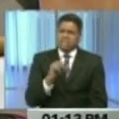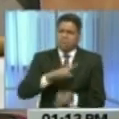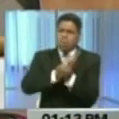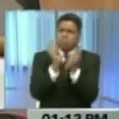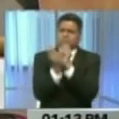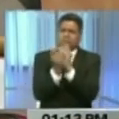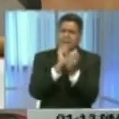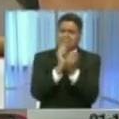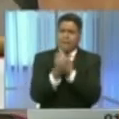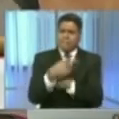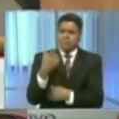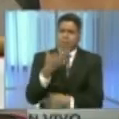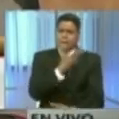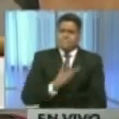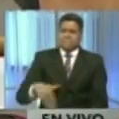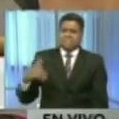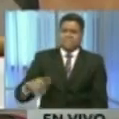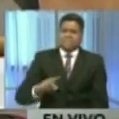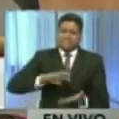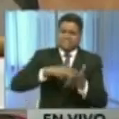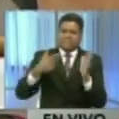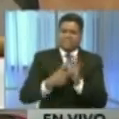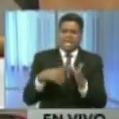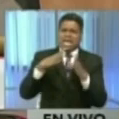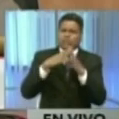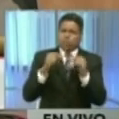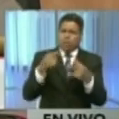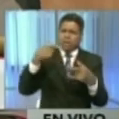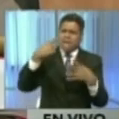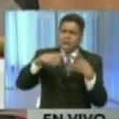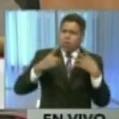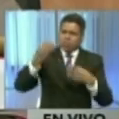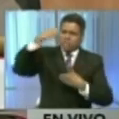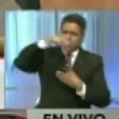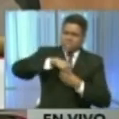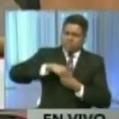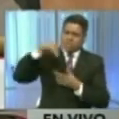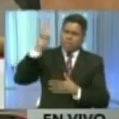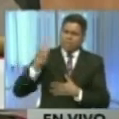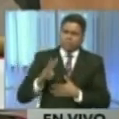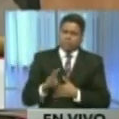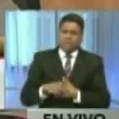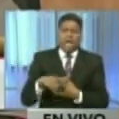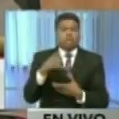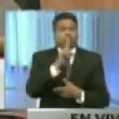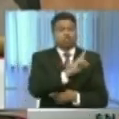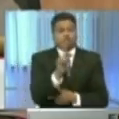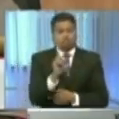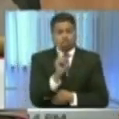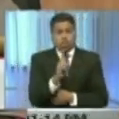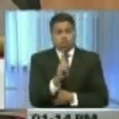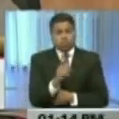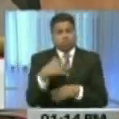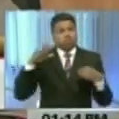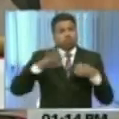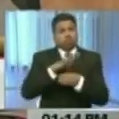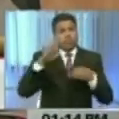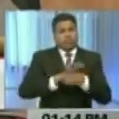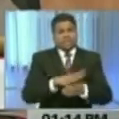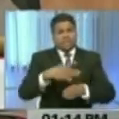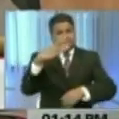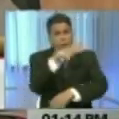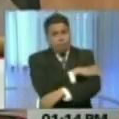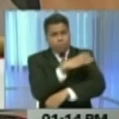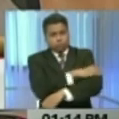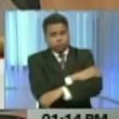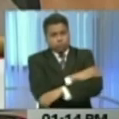apuesta? ¿Significa que las condiciones internas no le funcionan lo suficiente a la oposición y a la comunidad internacional?